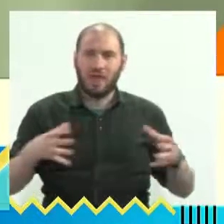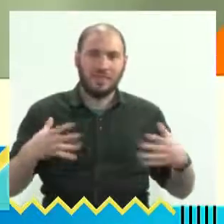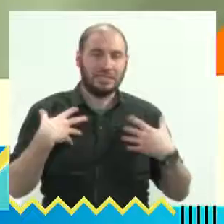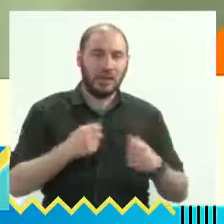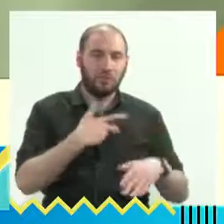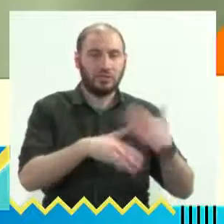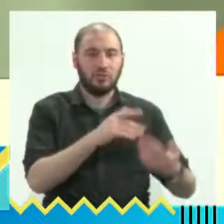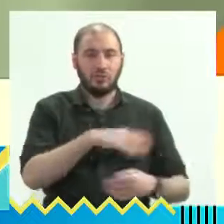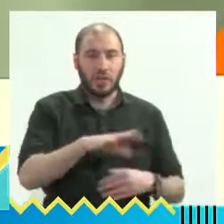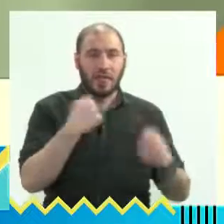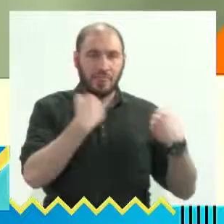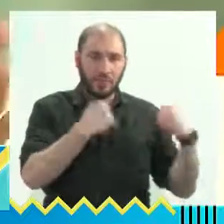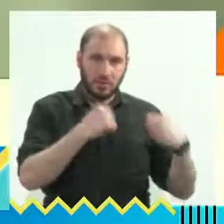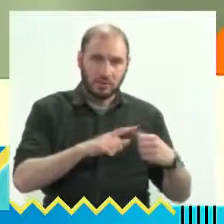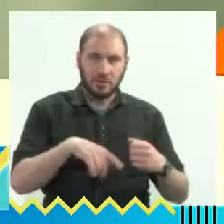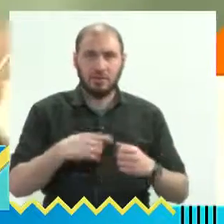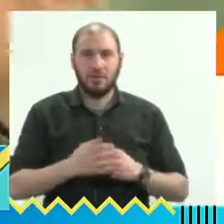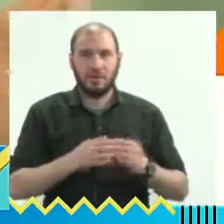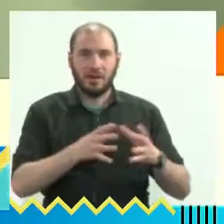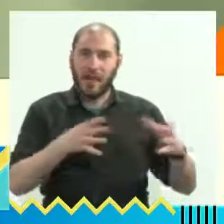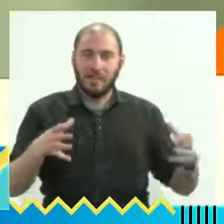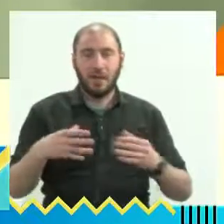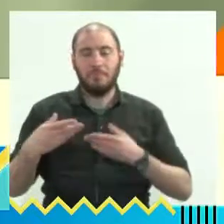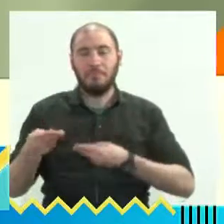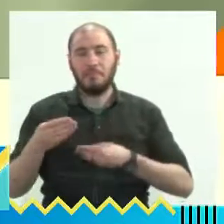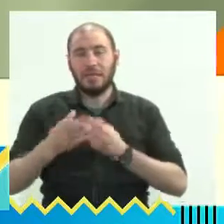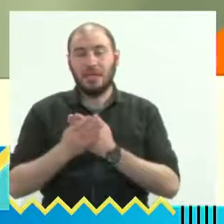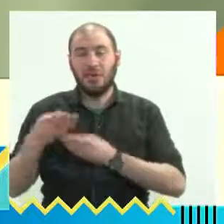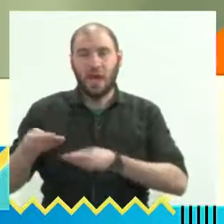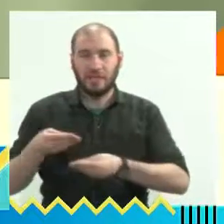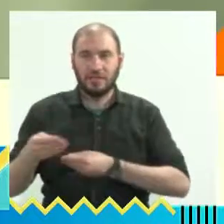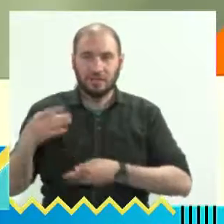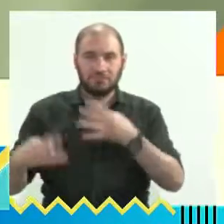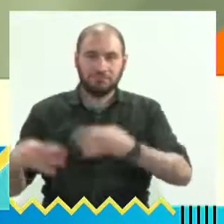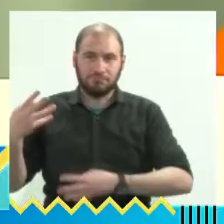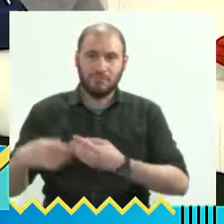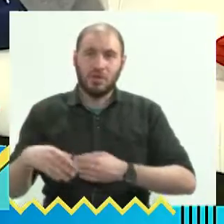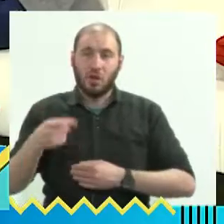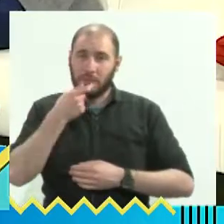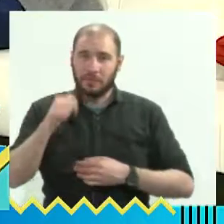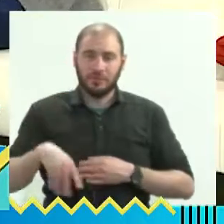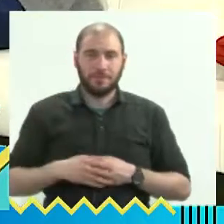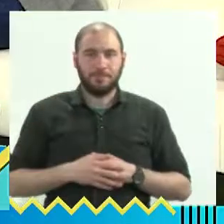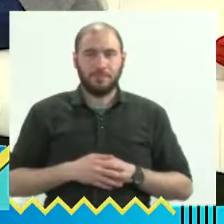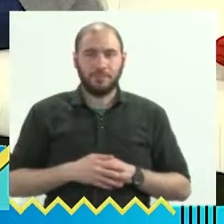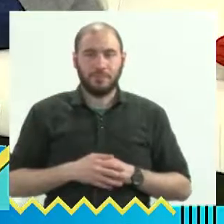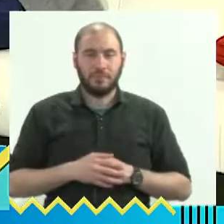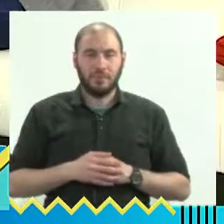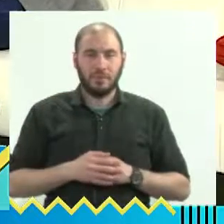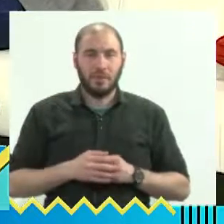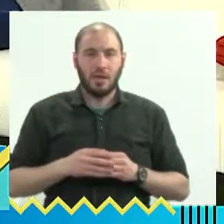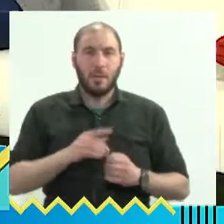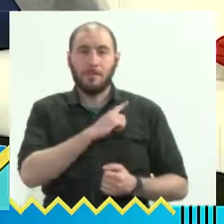Salud, Desarrollo Social y Deportes, inmenso, y el Ministerio de Hacienda es quien maneja las cuentas de toda la provincia. Y en cuanto